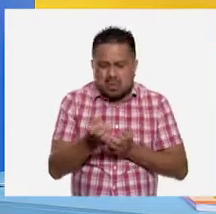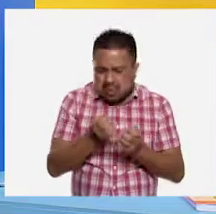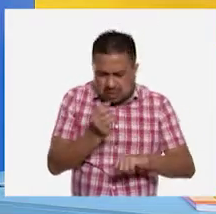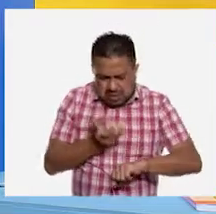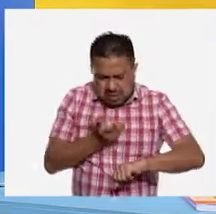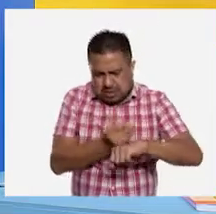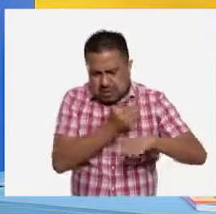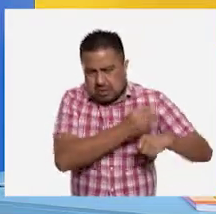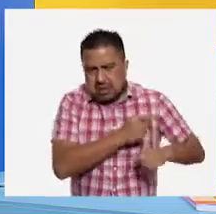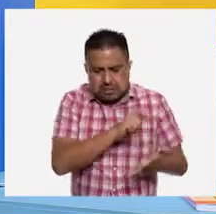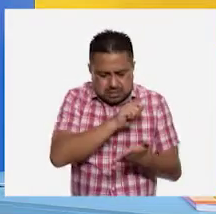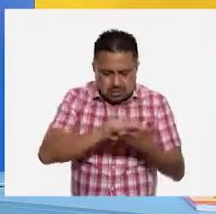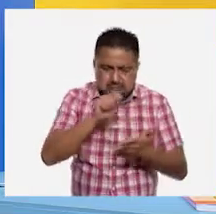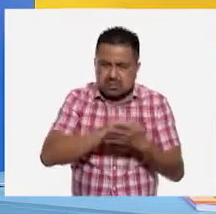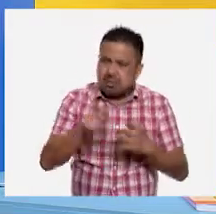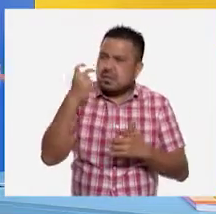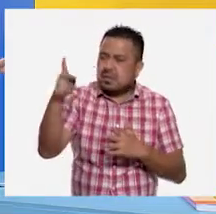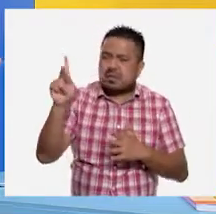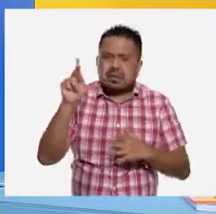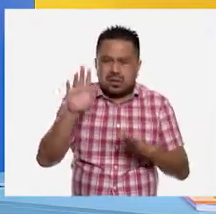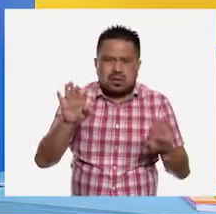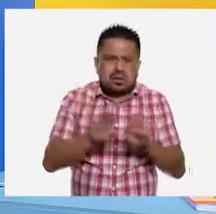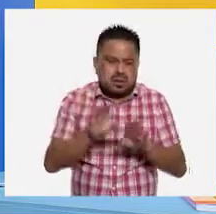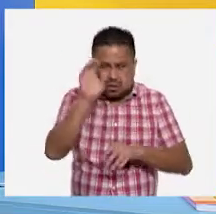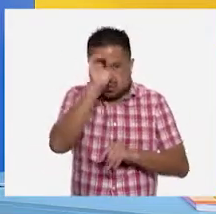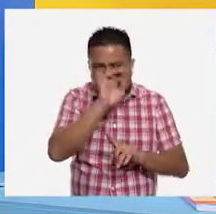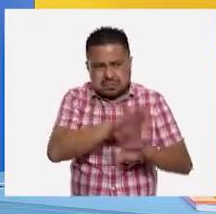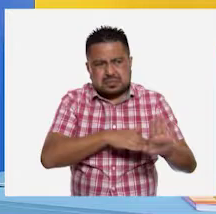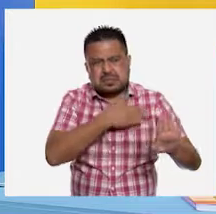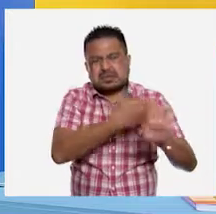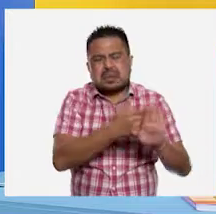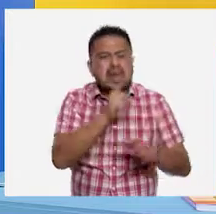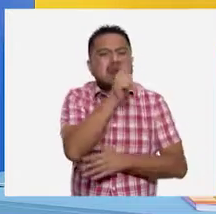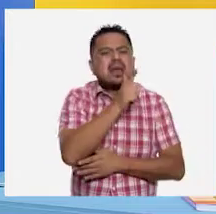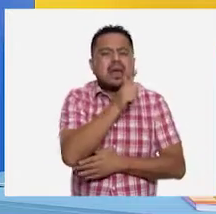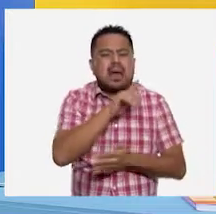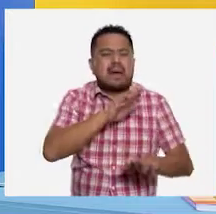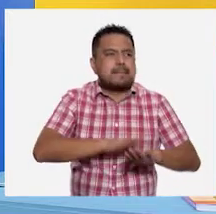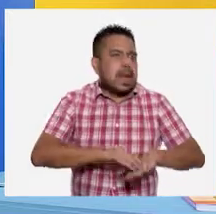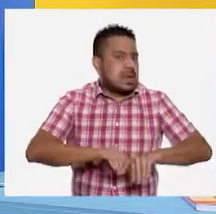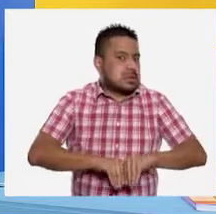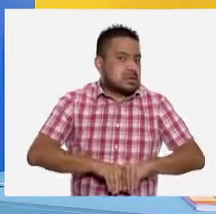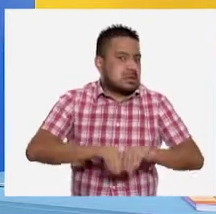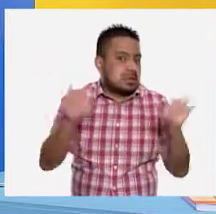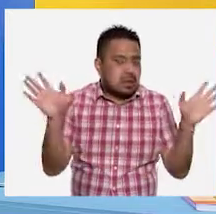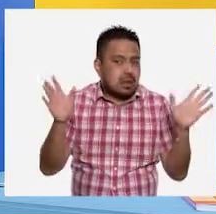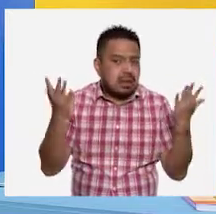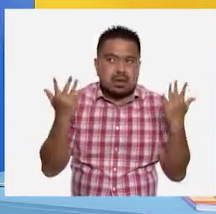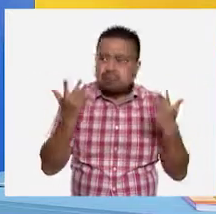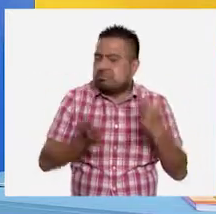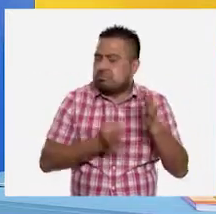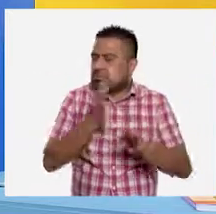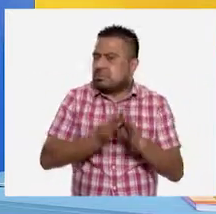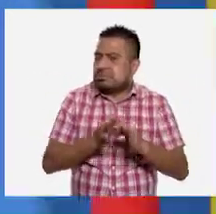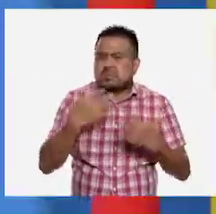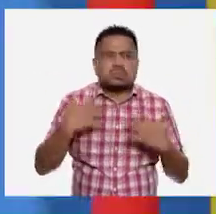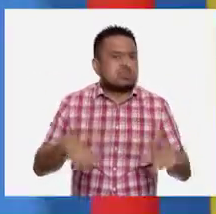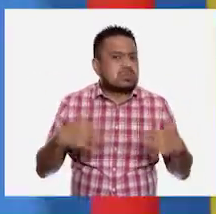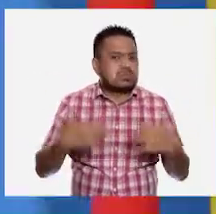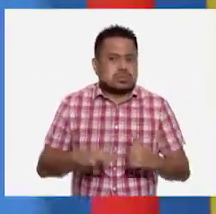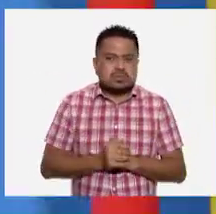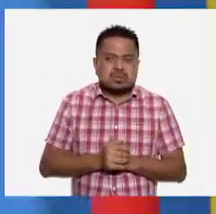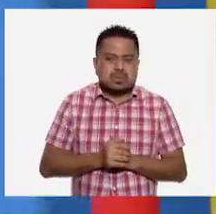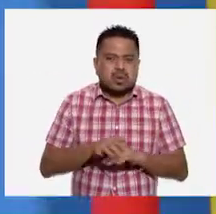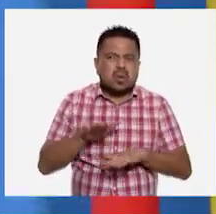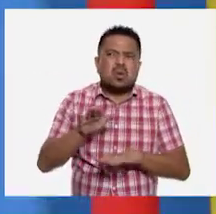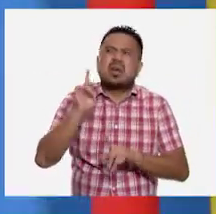sus escritos se caracterizaron por ser muy críticos y por el empleo de un lenguaje muy claro, muy preciso y bastante sagaz. ¿Y